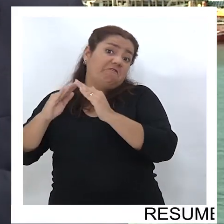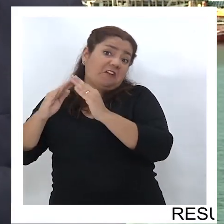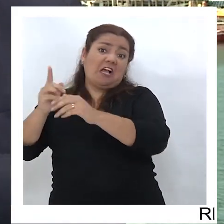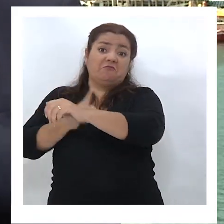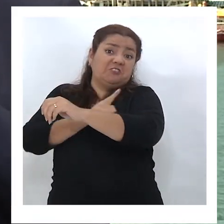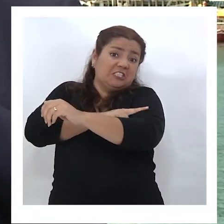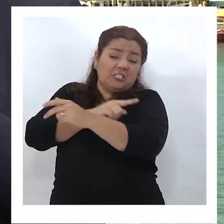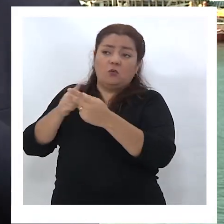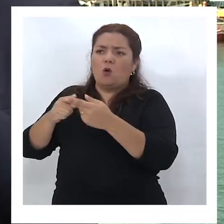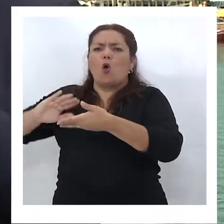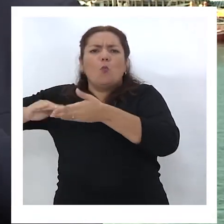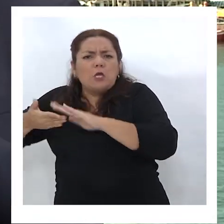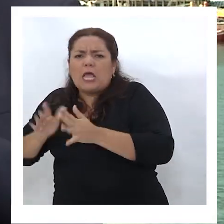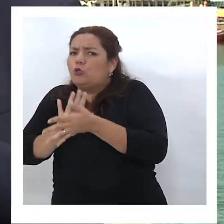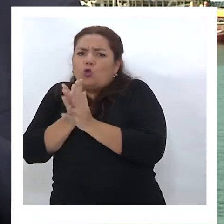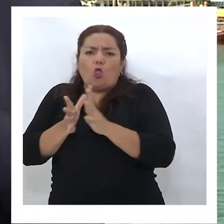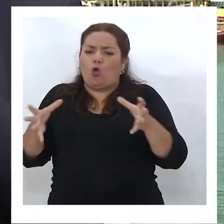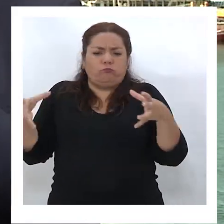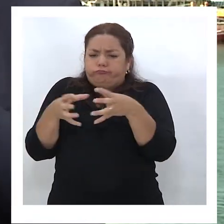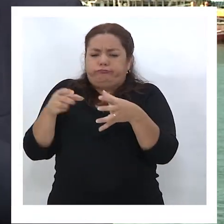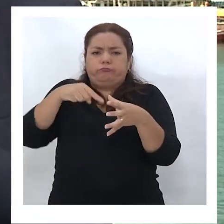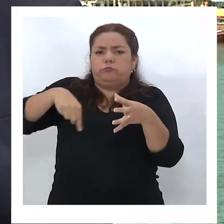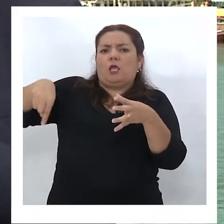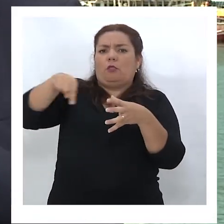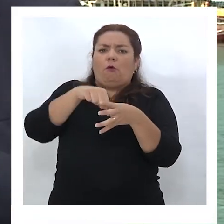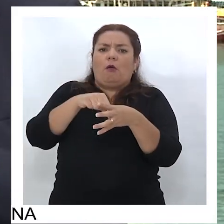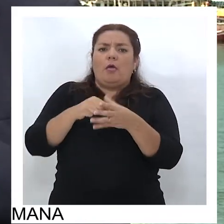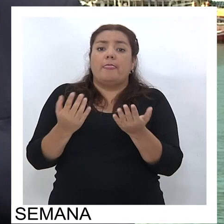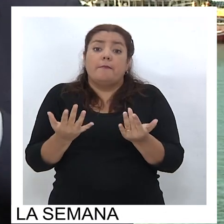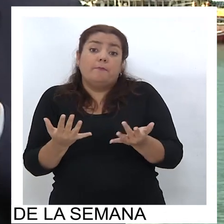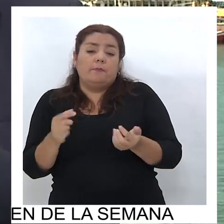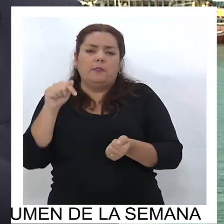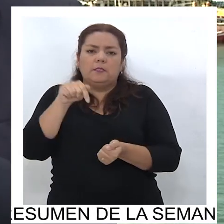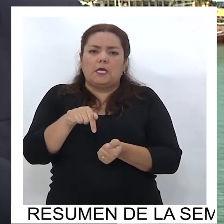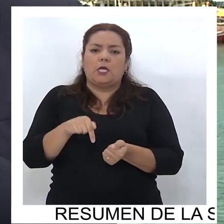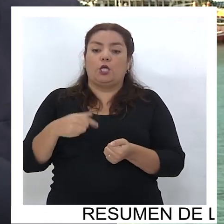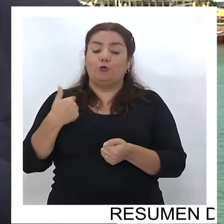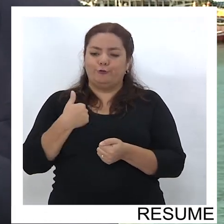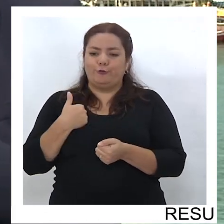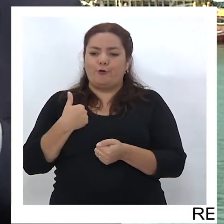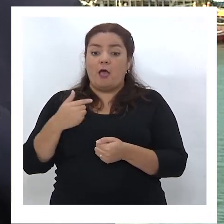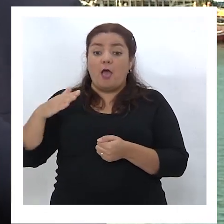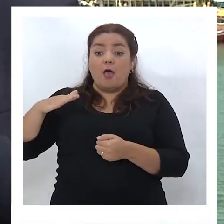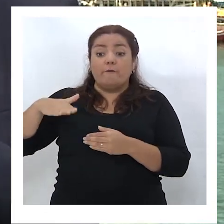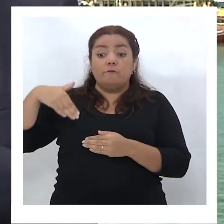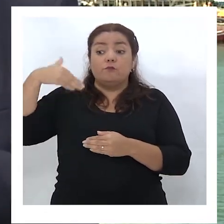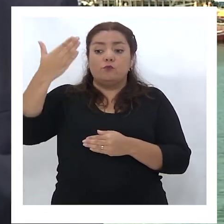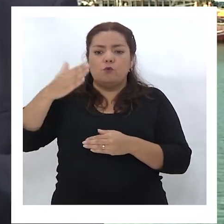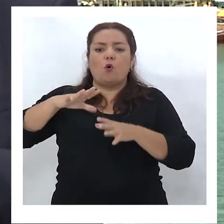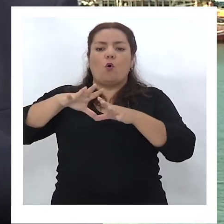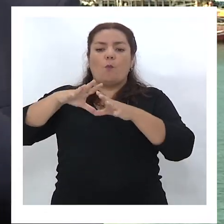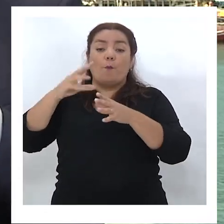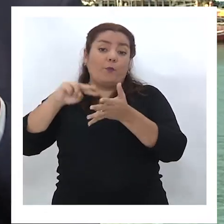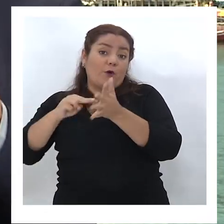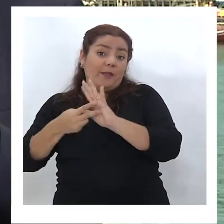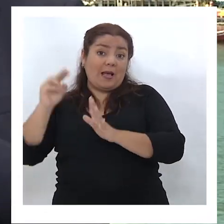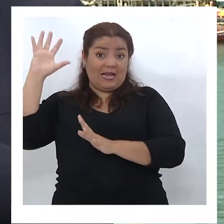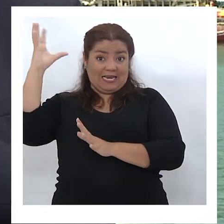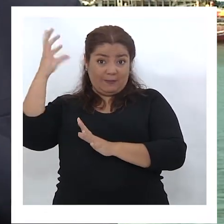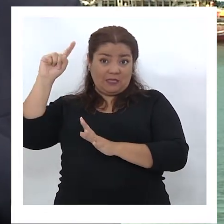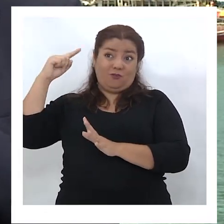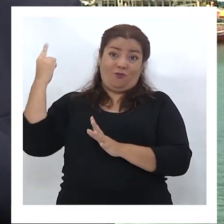comunidades. Ese es el mundo del cual depende que nosotros podamos resolver el problema del cambio climático, porque las leyes tienen su ritmo